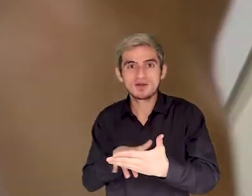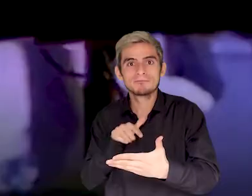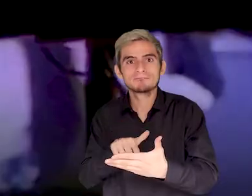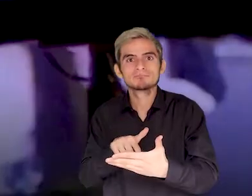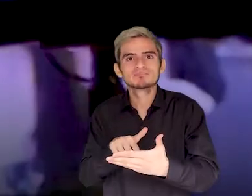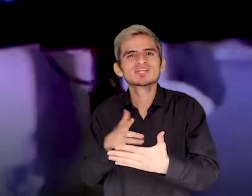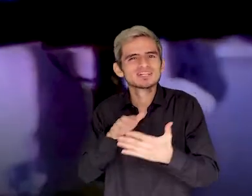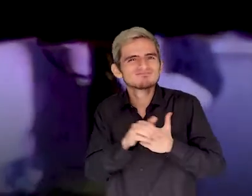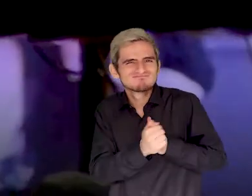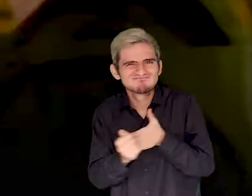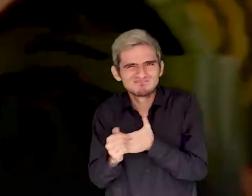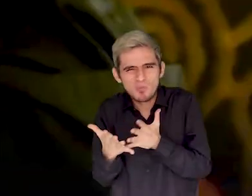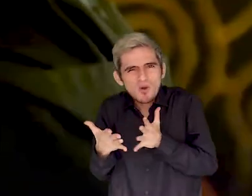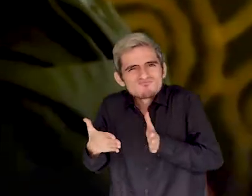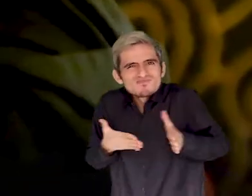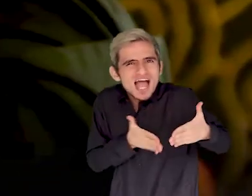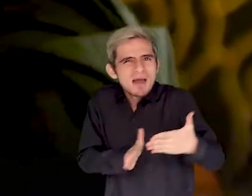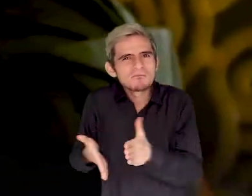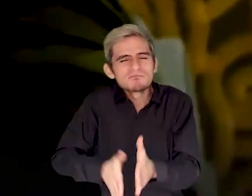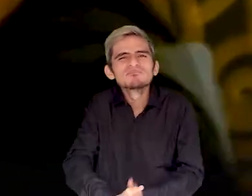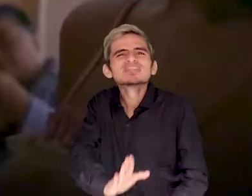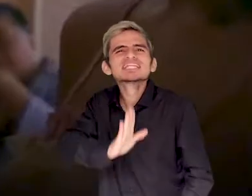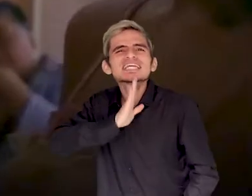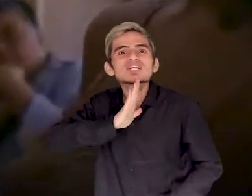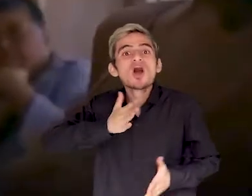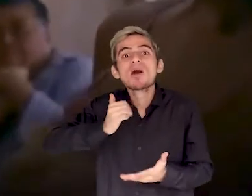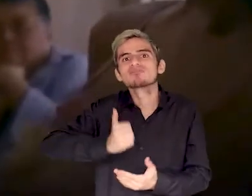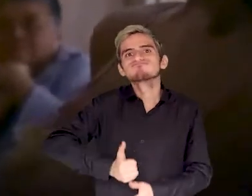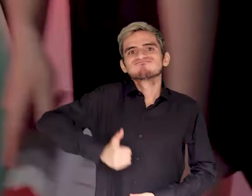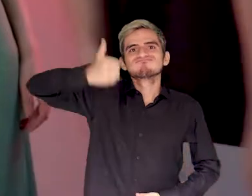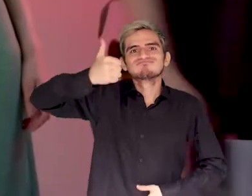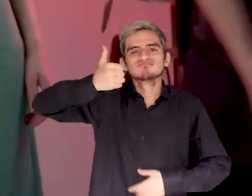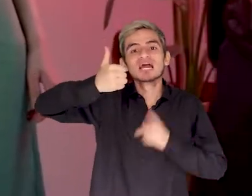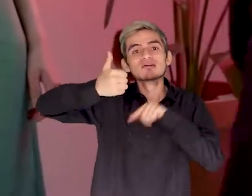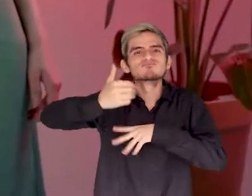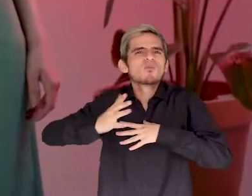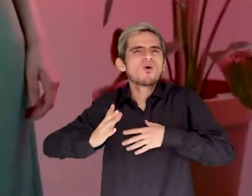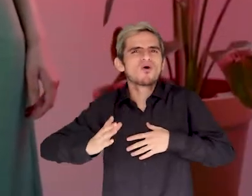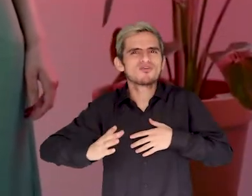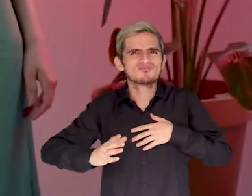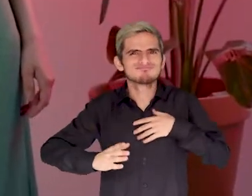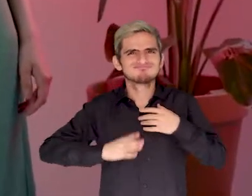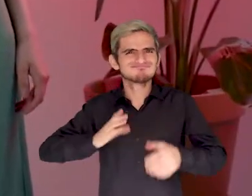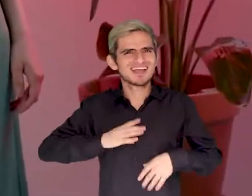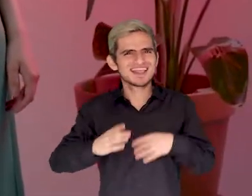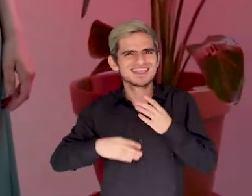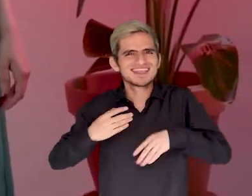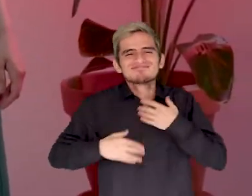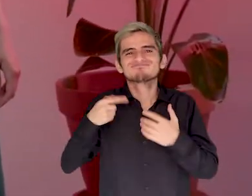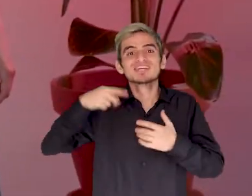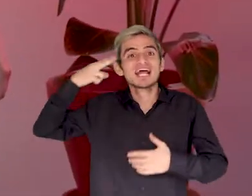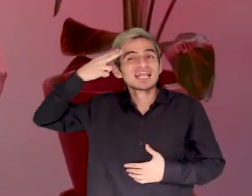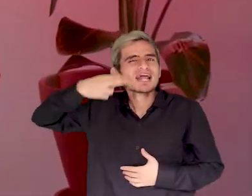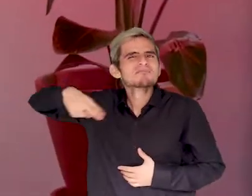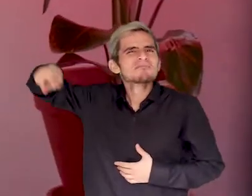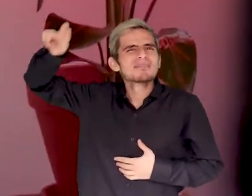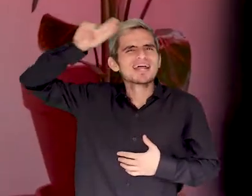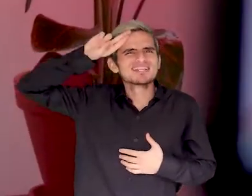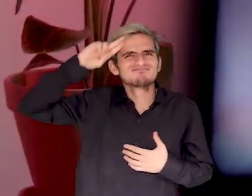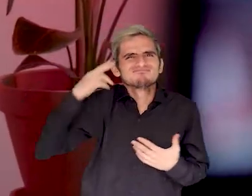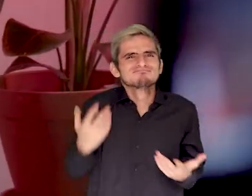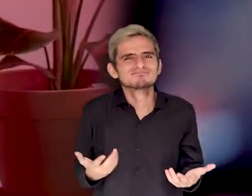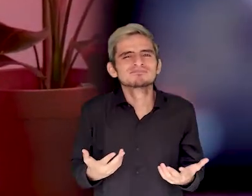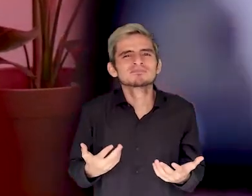trama, y el director es quien a veces lo escribe y otras lo sigue y lo interpreta. Es la base donde todo